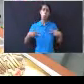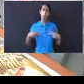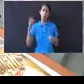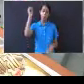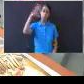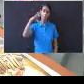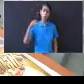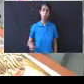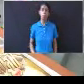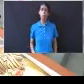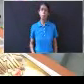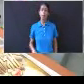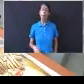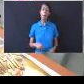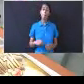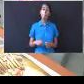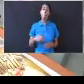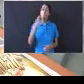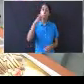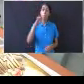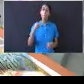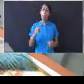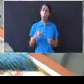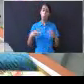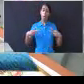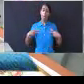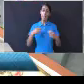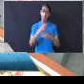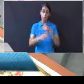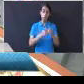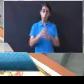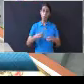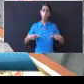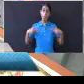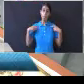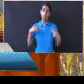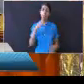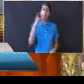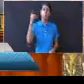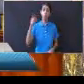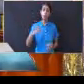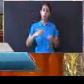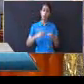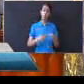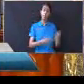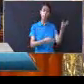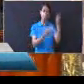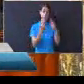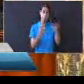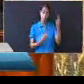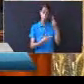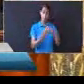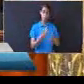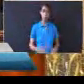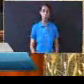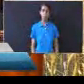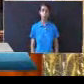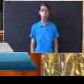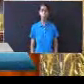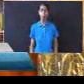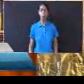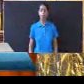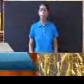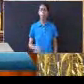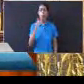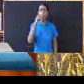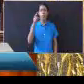que Dios le puede recompensar. Mire, vivir estos años es hermoso. Y entonces puede ser. Mire,